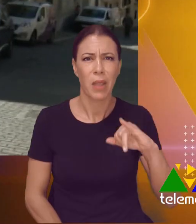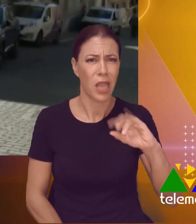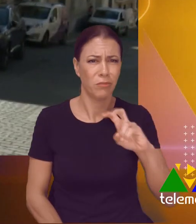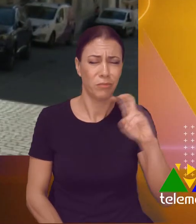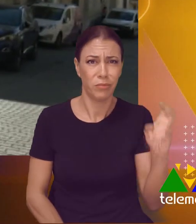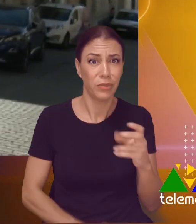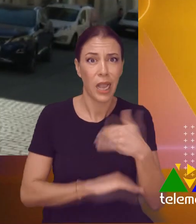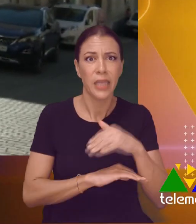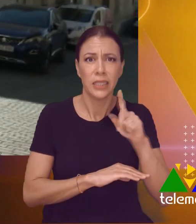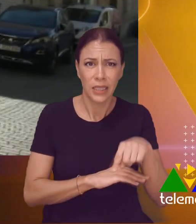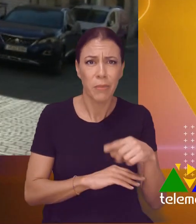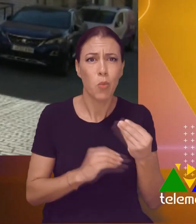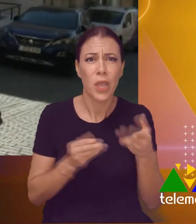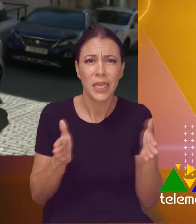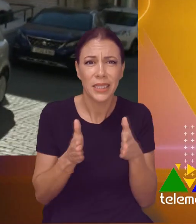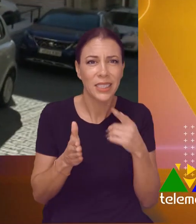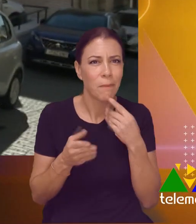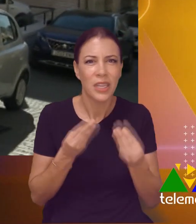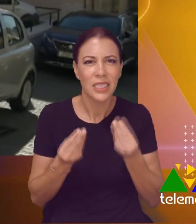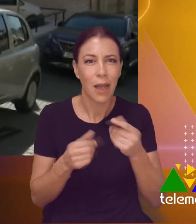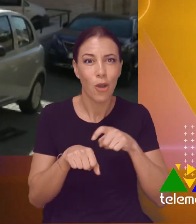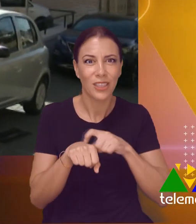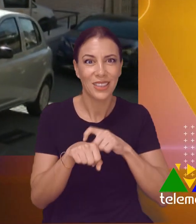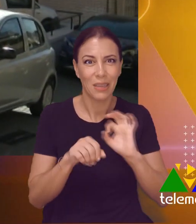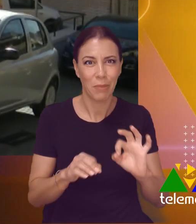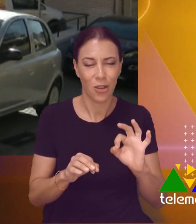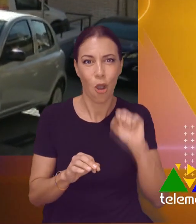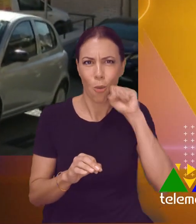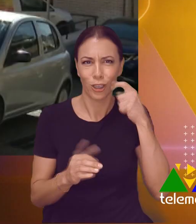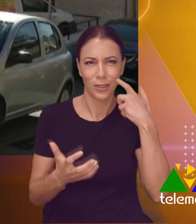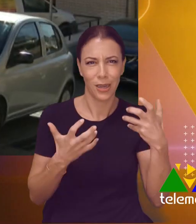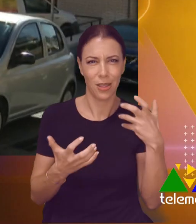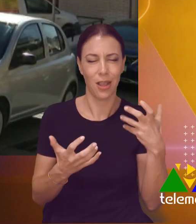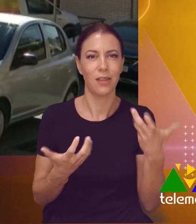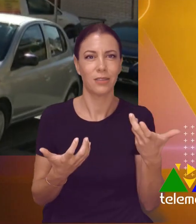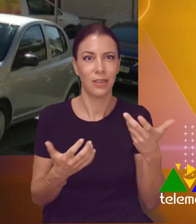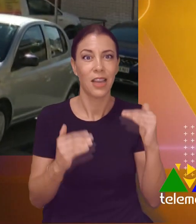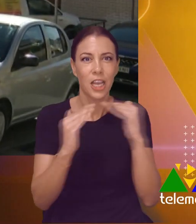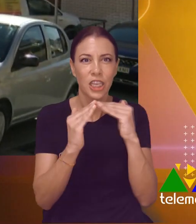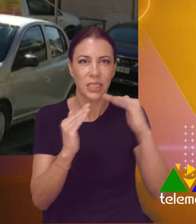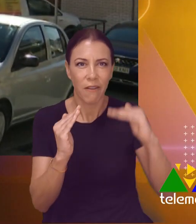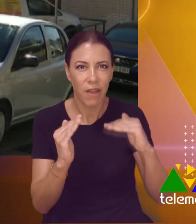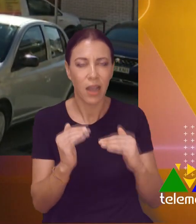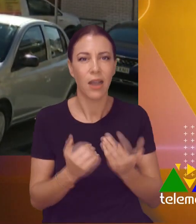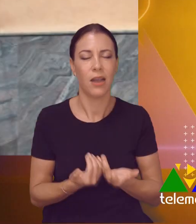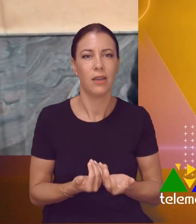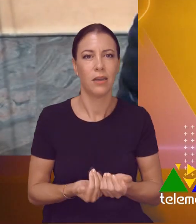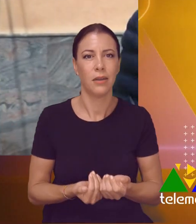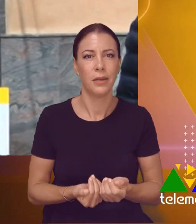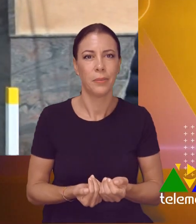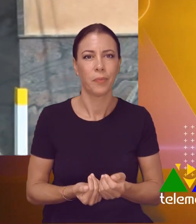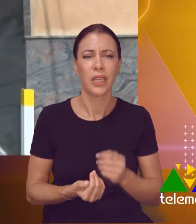travesías, calles, etcétera, también estrechitas, con ese sabor típico del Motril de antes, casita baja,